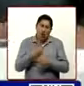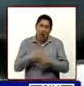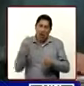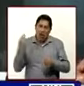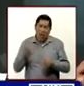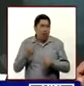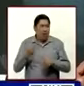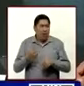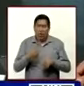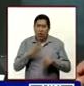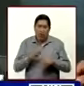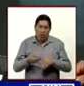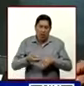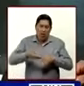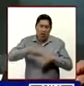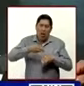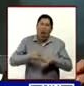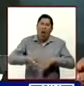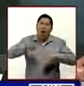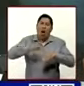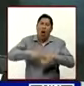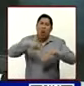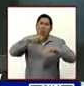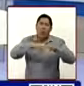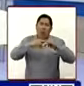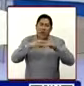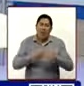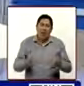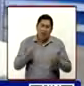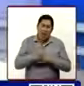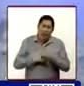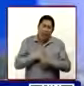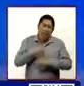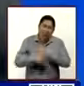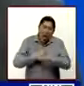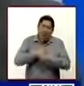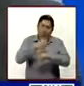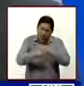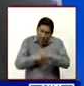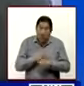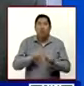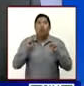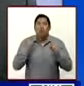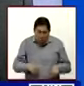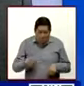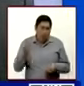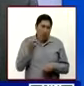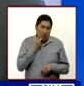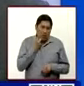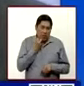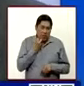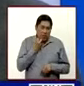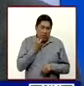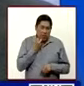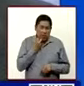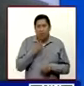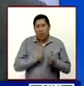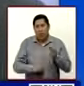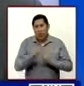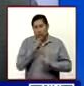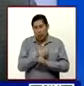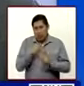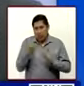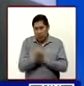Que debería haber. Claro. Yo también considero que sí. Claro. Ahora, se puede endurecer cualquier pena en cualquier tipo de